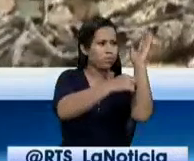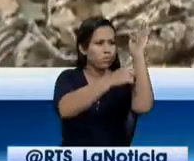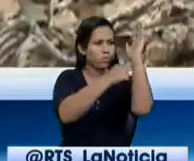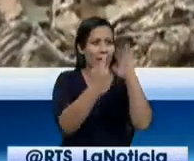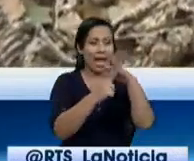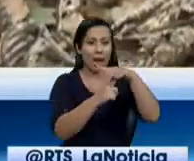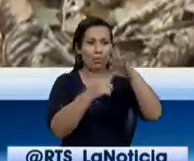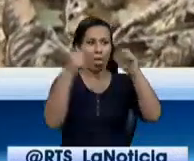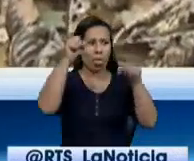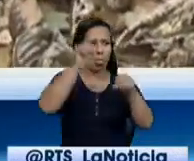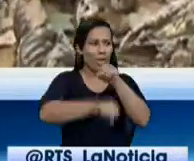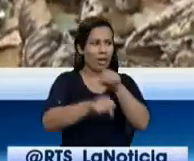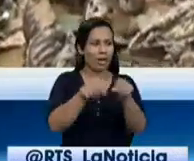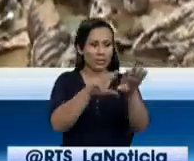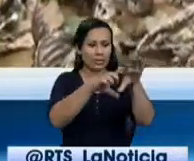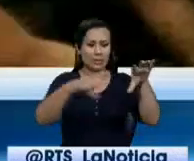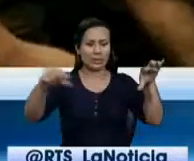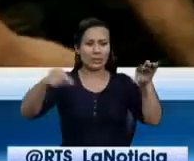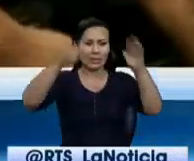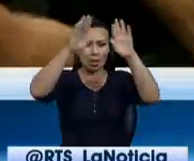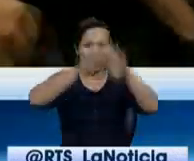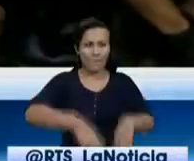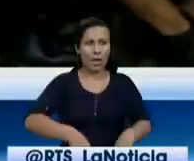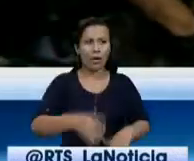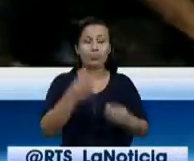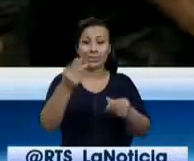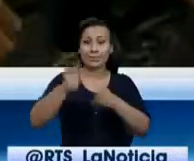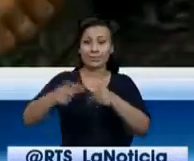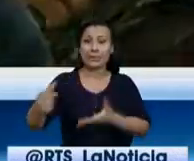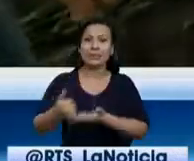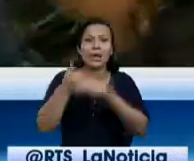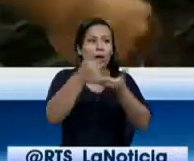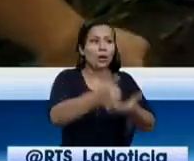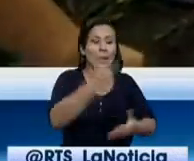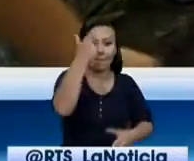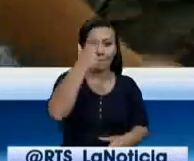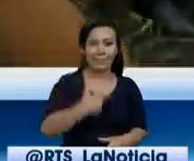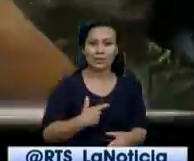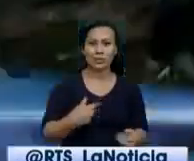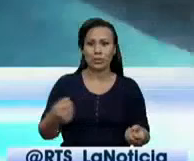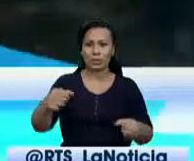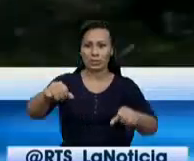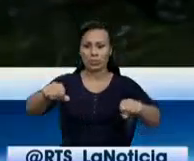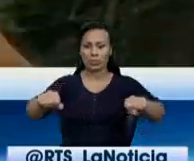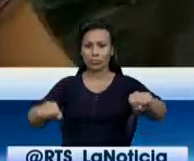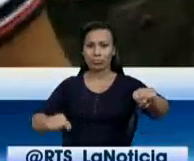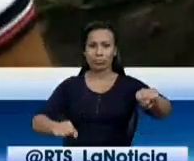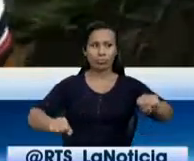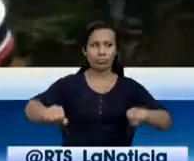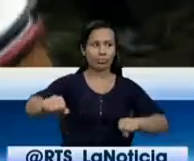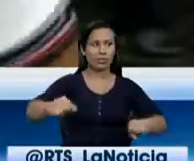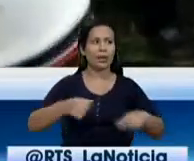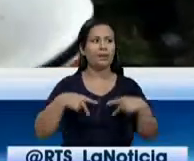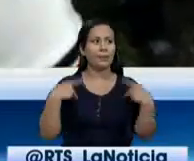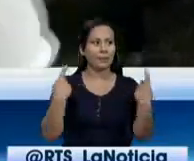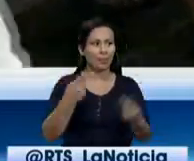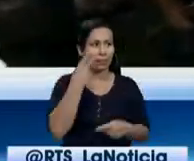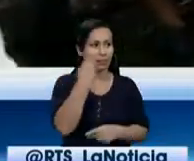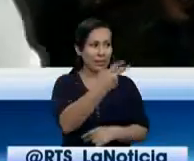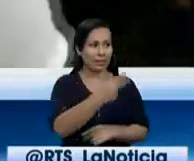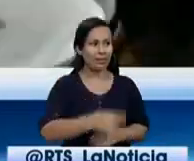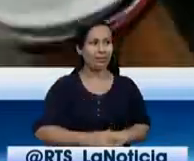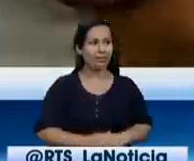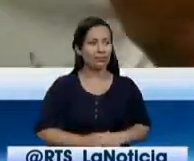sus alas y caer en el estero, ellos trataron de socorrer al piloto que aún estaba con vida.